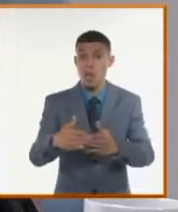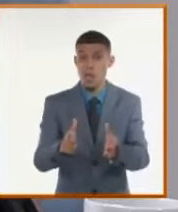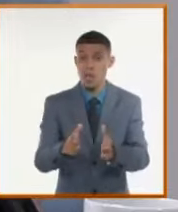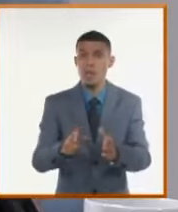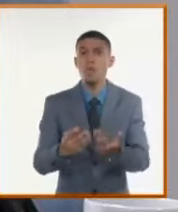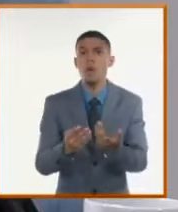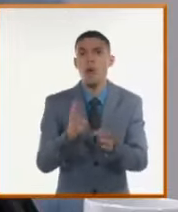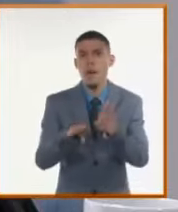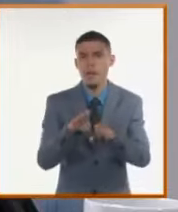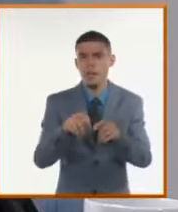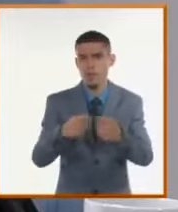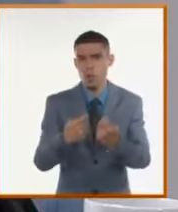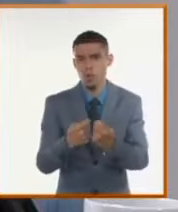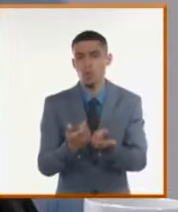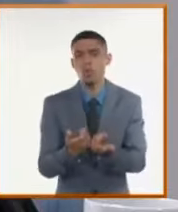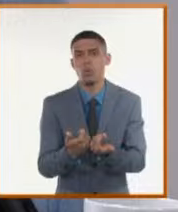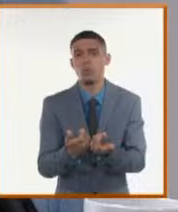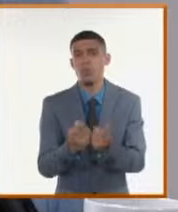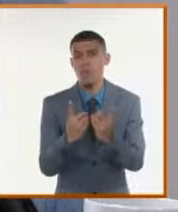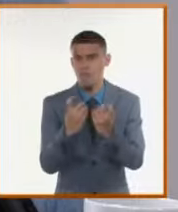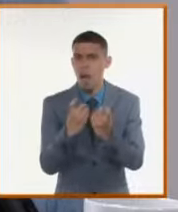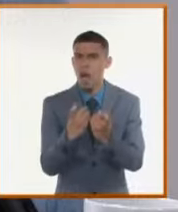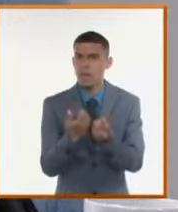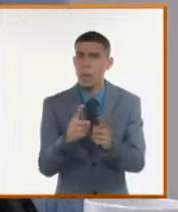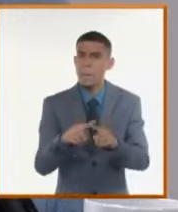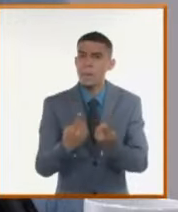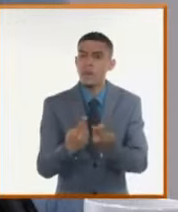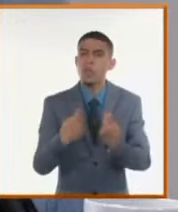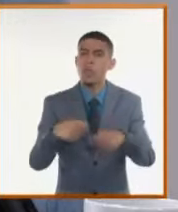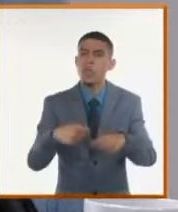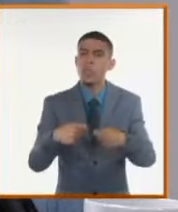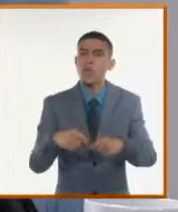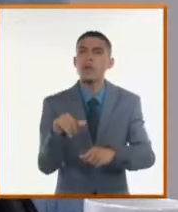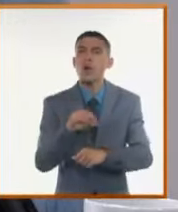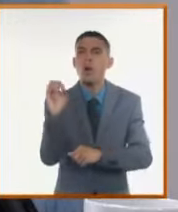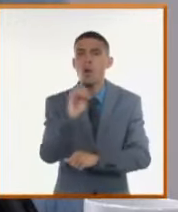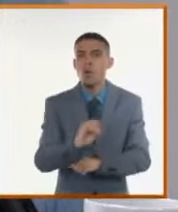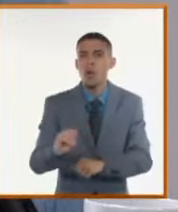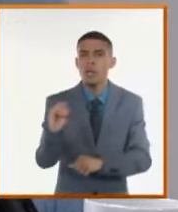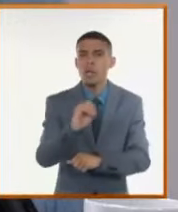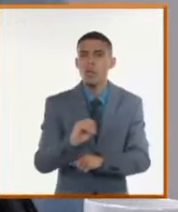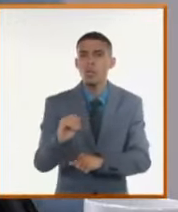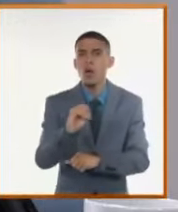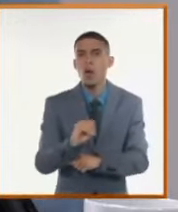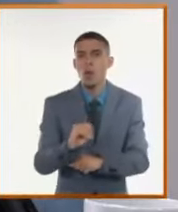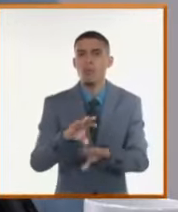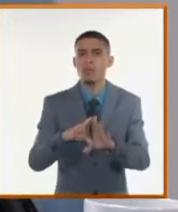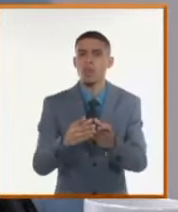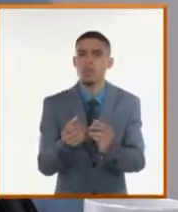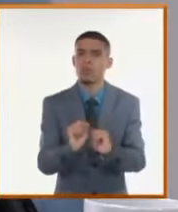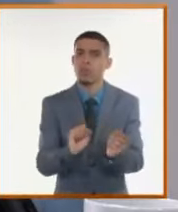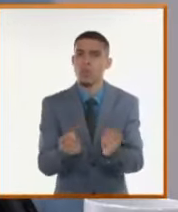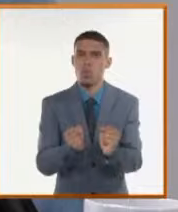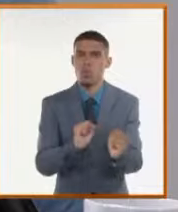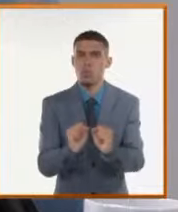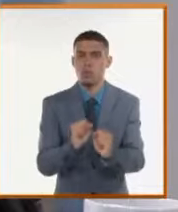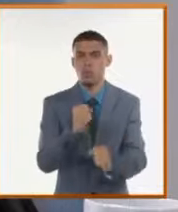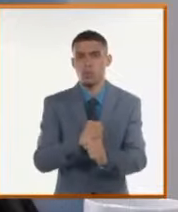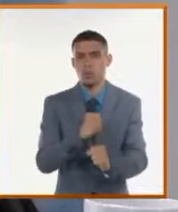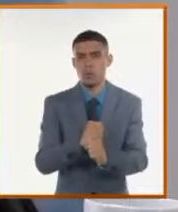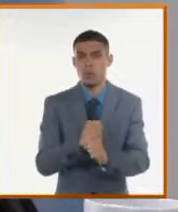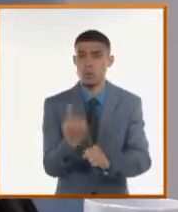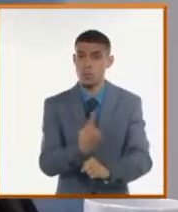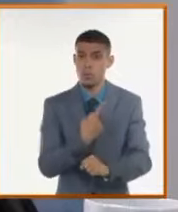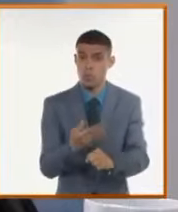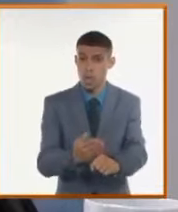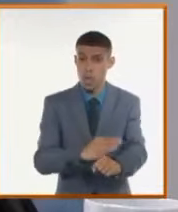de recursos aquí hemos insistido que también tiene que ver con la organización el seguimiento y el control de esto de estos plan nosotros